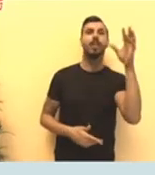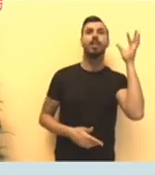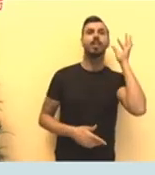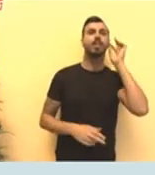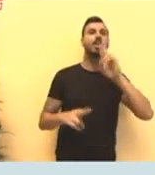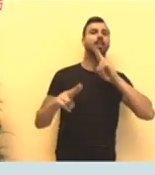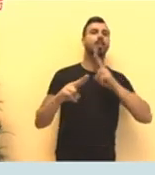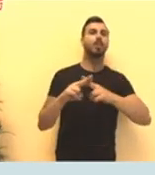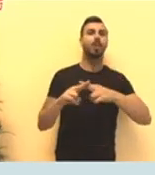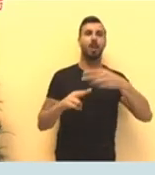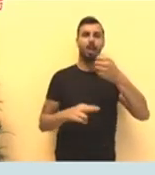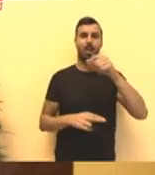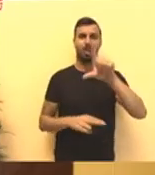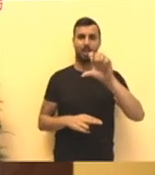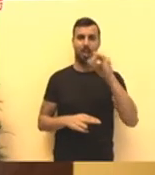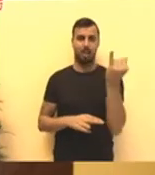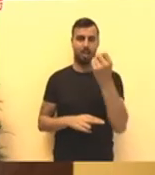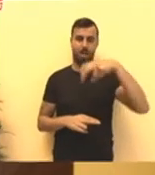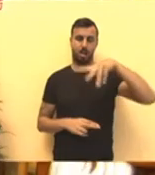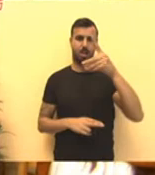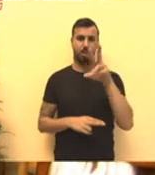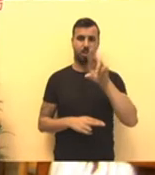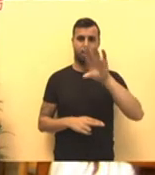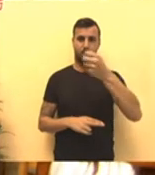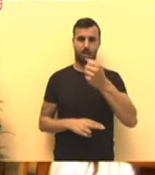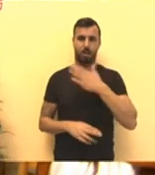Espera que te llevan el micro, que no te oímos.